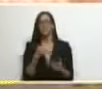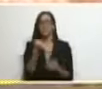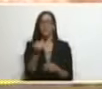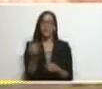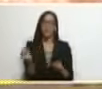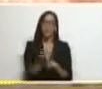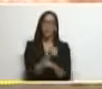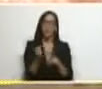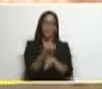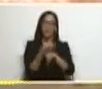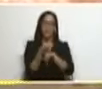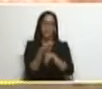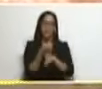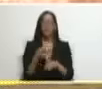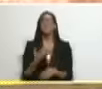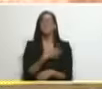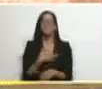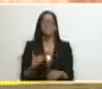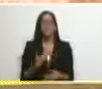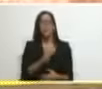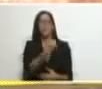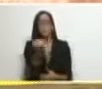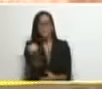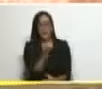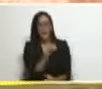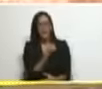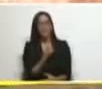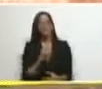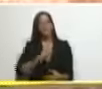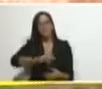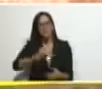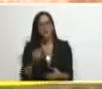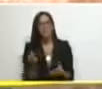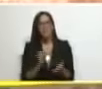Estado, intentaron asesinarme en varias oportunidades.